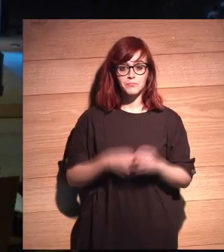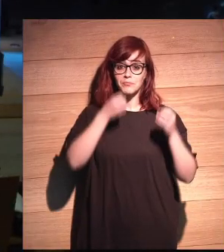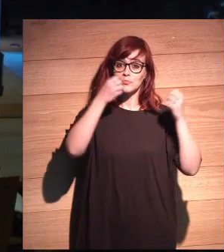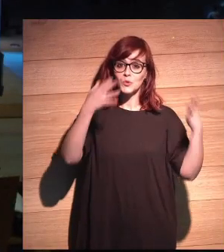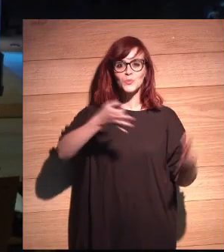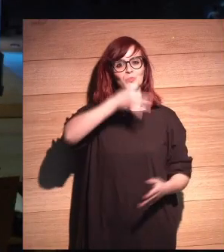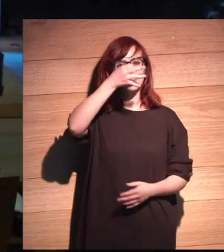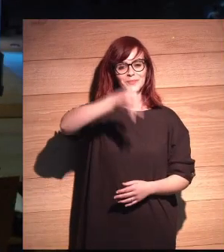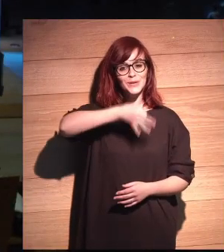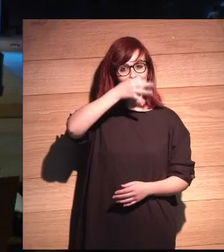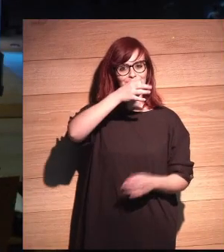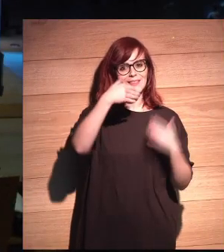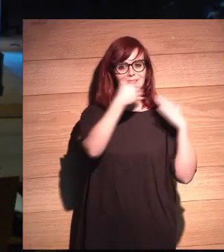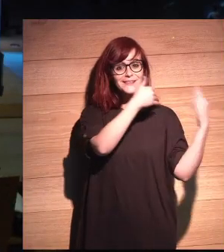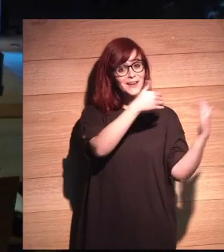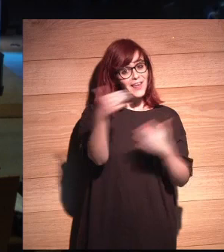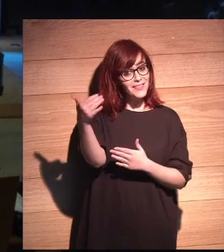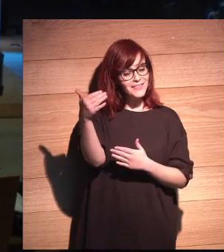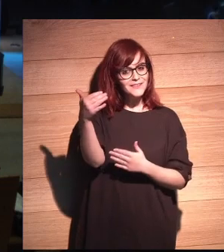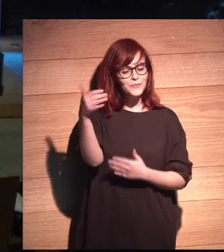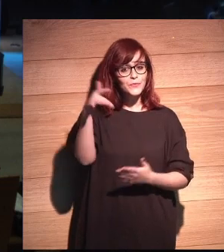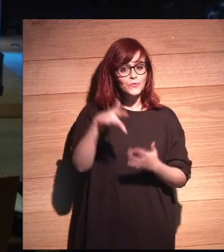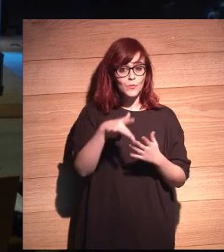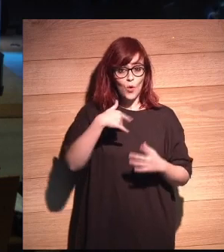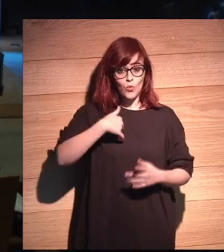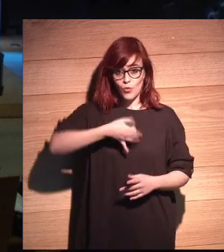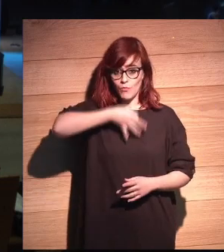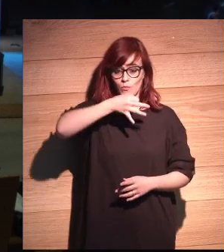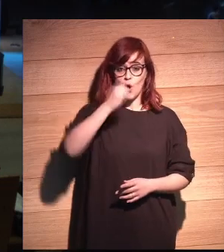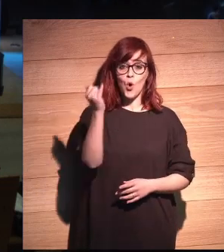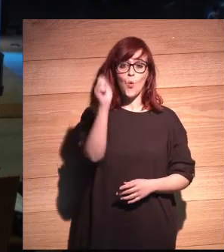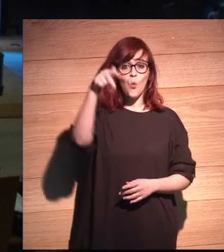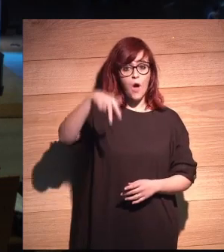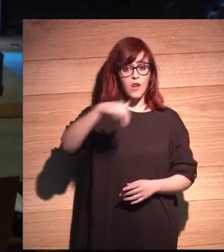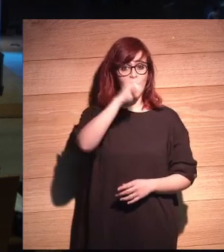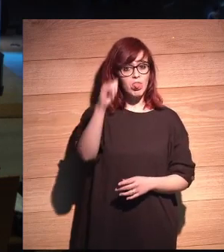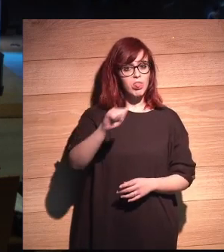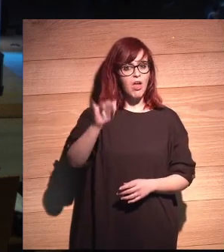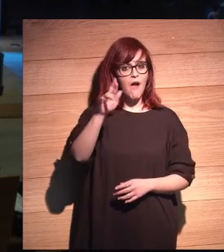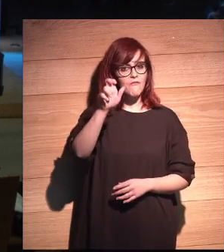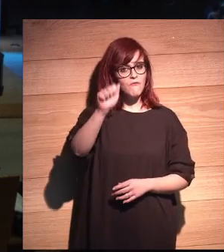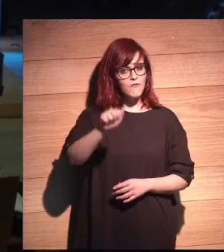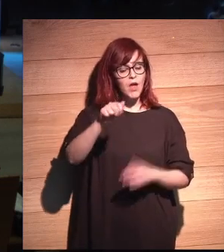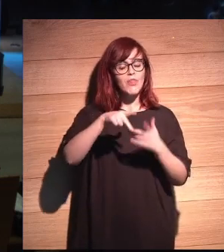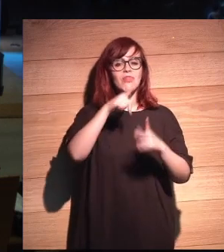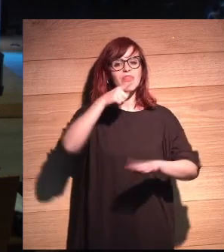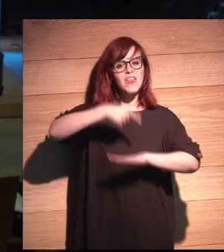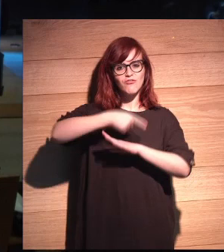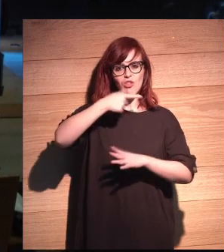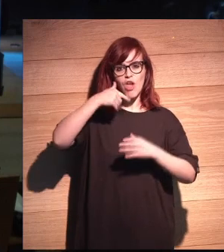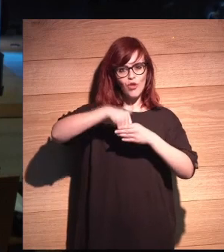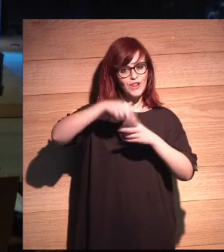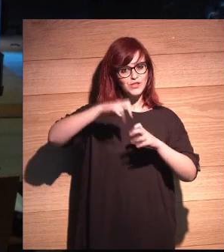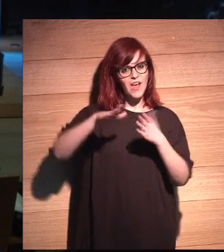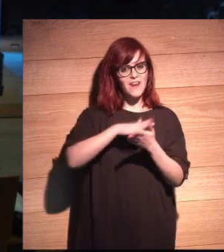Pues buenas tardes, muchísimas gracias. Mi intervención, soy Juan Zafra, director de contenidos de la